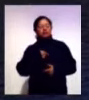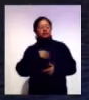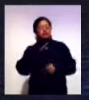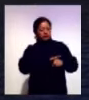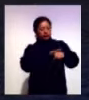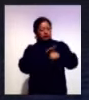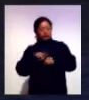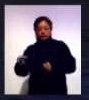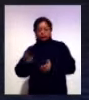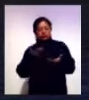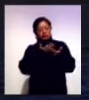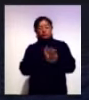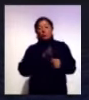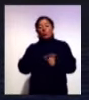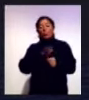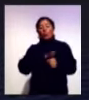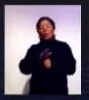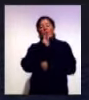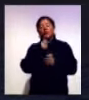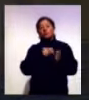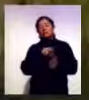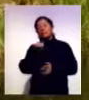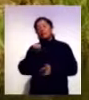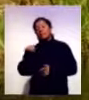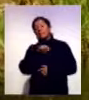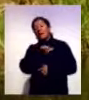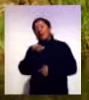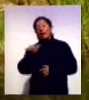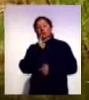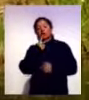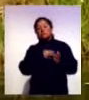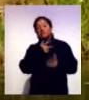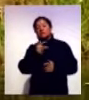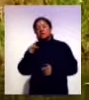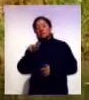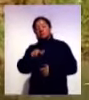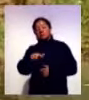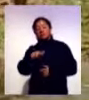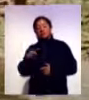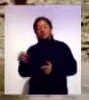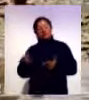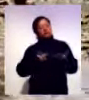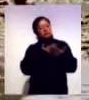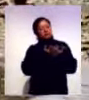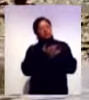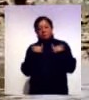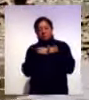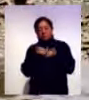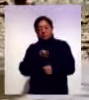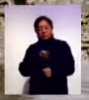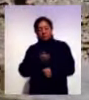las solicitudes registradas desde el 2009 hasta el 2018, sin dejar de atender las solicitudes del presente año.